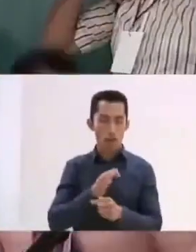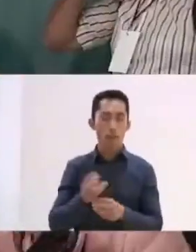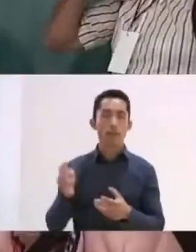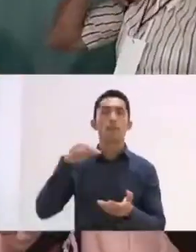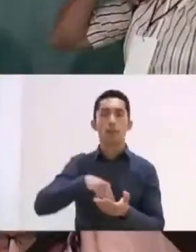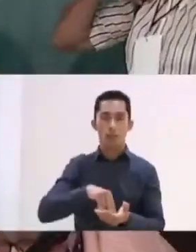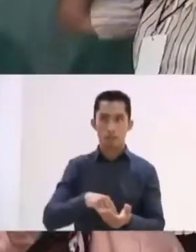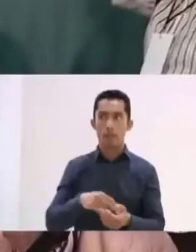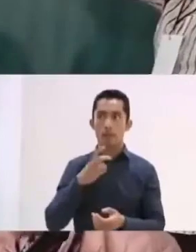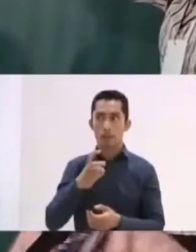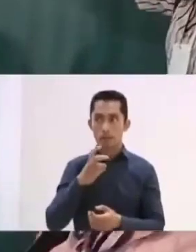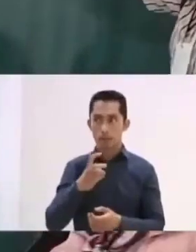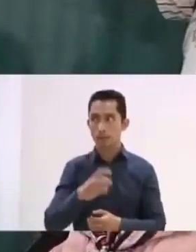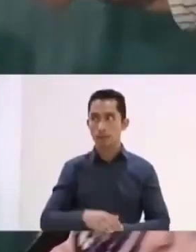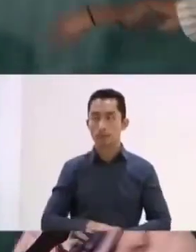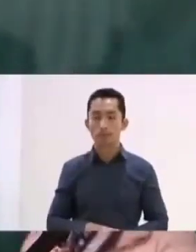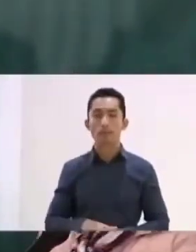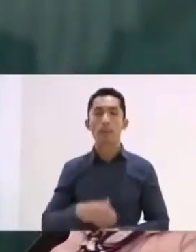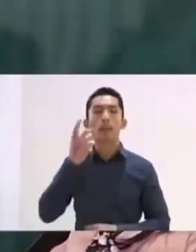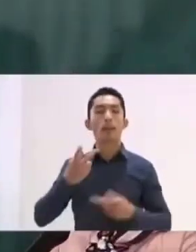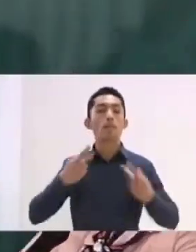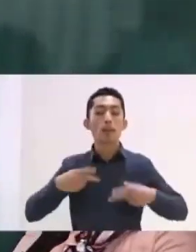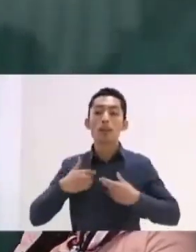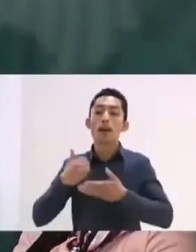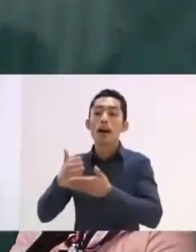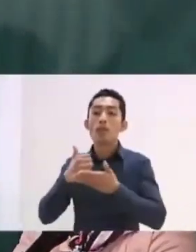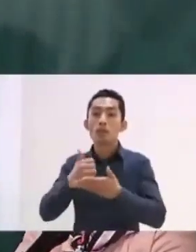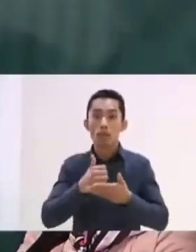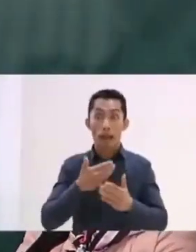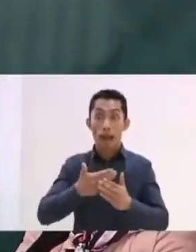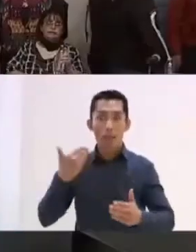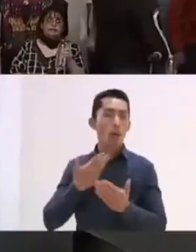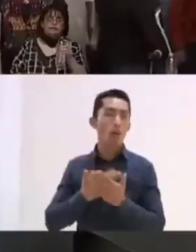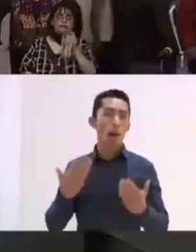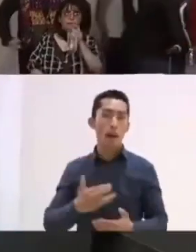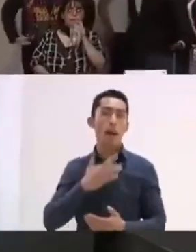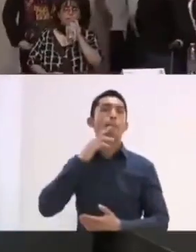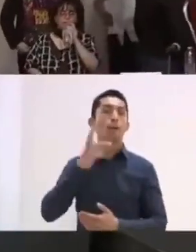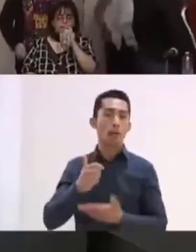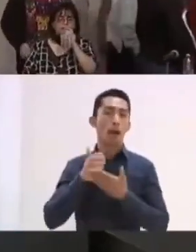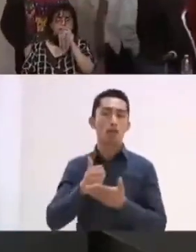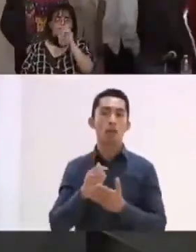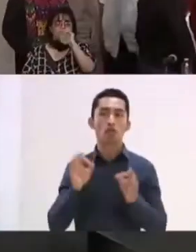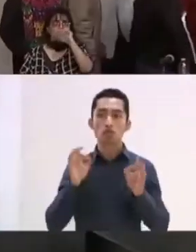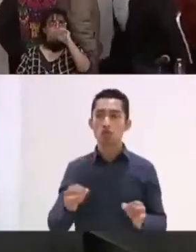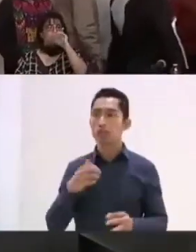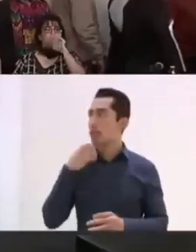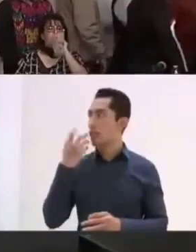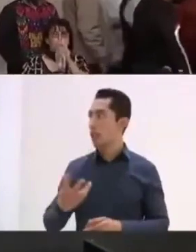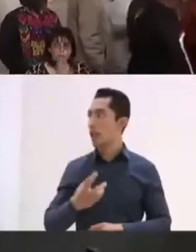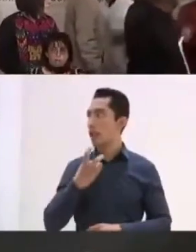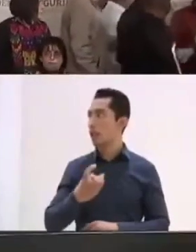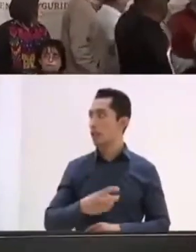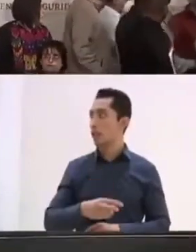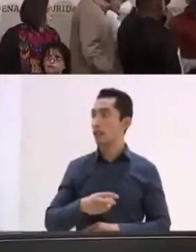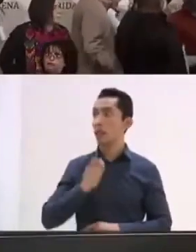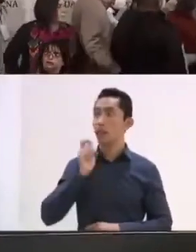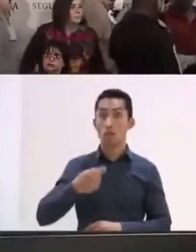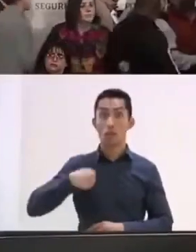Se está ayudando a la gente como nunca se había ayudado. ¿O estoy